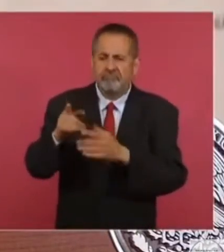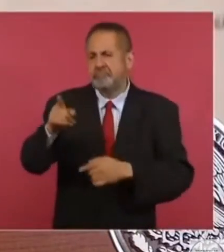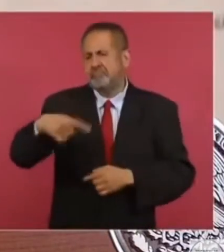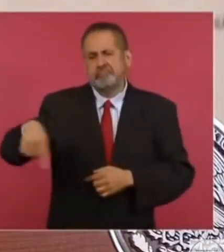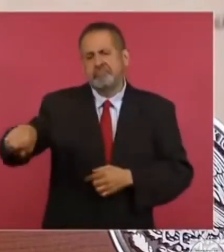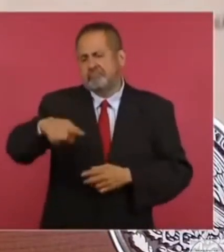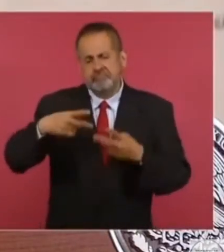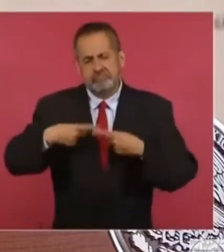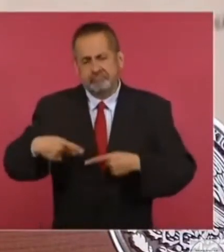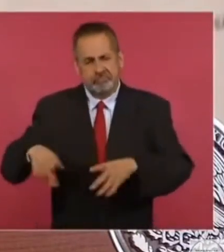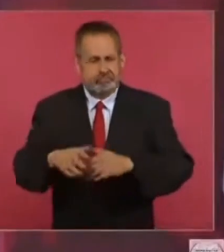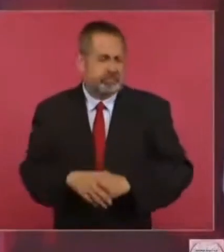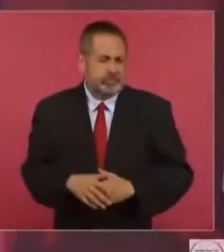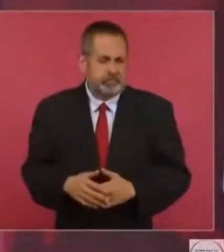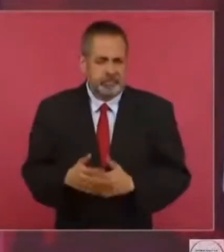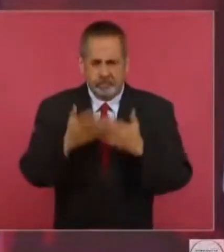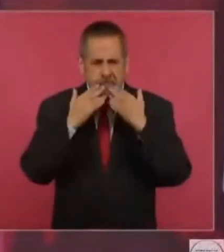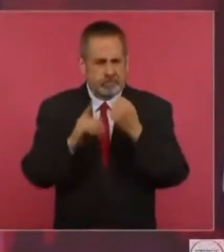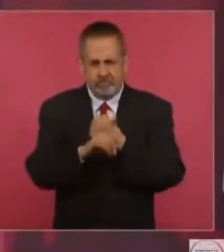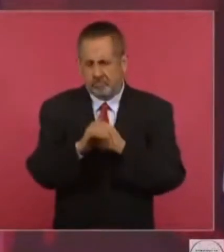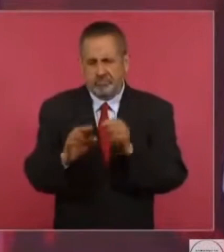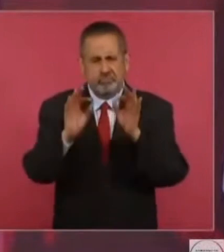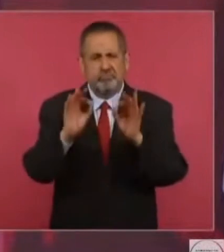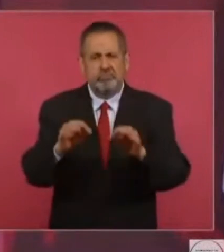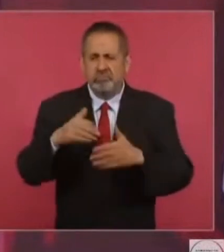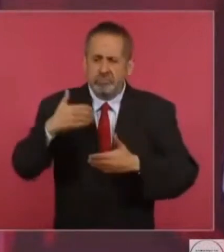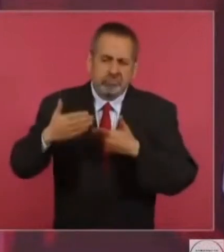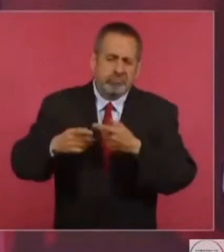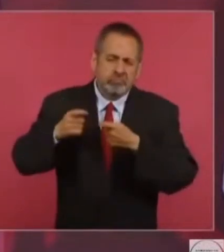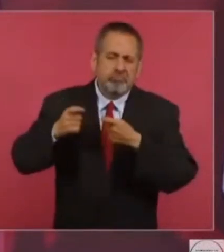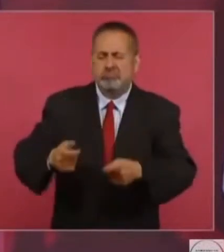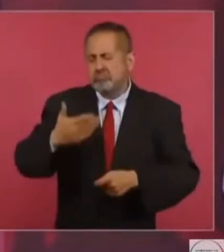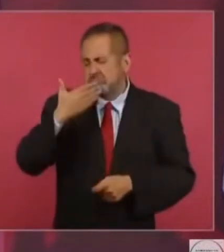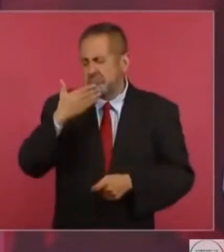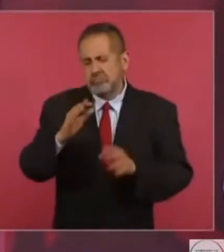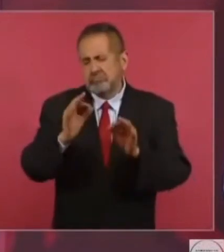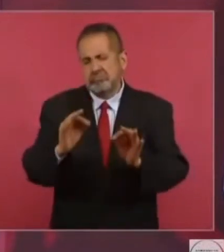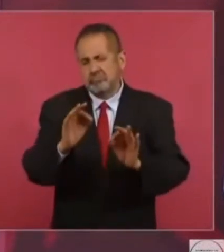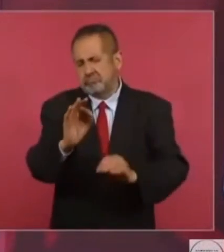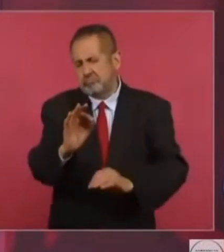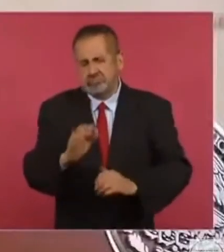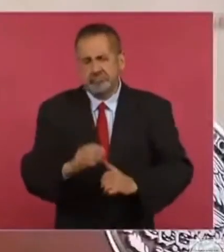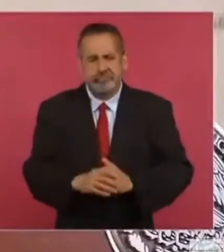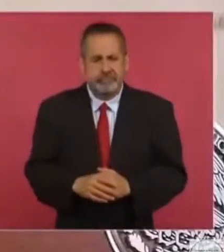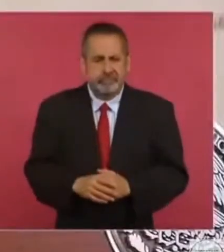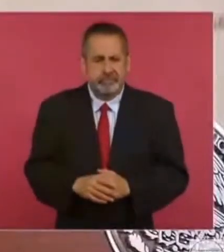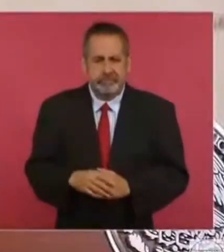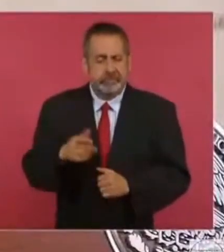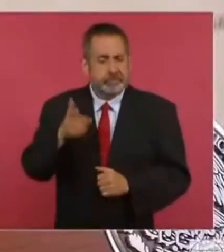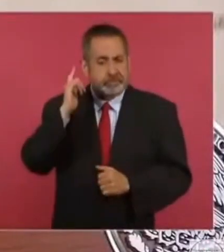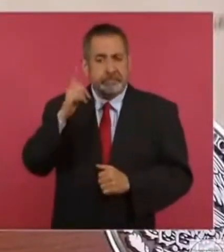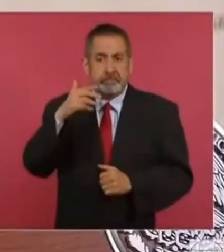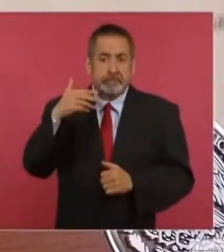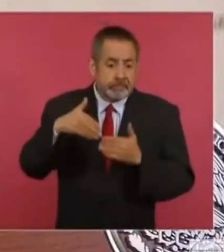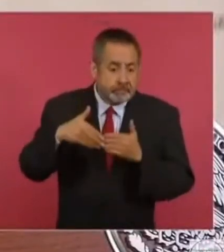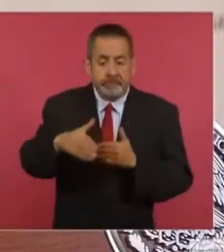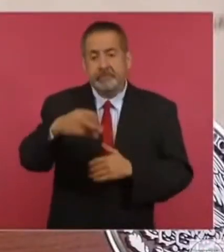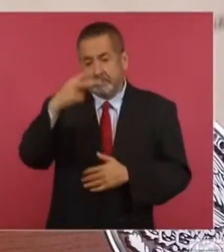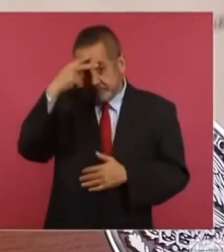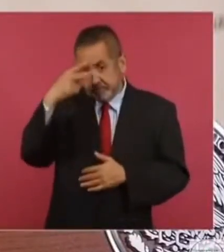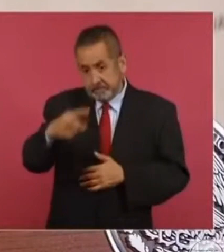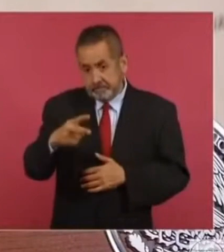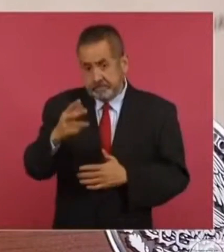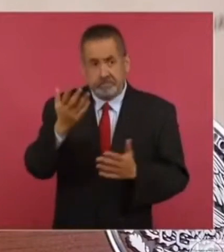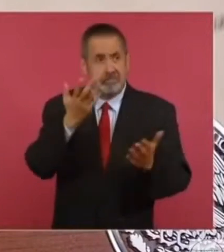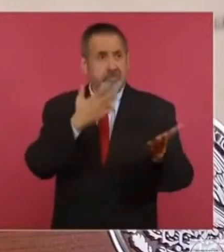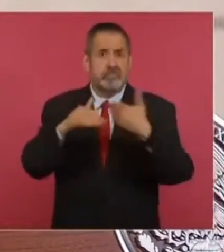Entonces no hay problema, van a quedar muy bien las cosas y le va a ir muy bien a México